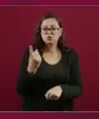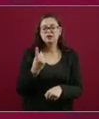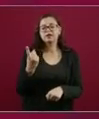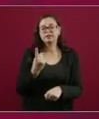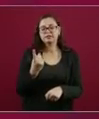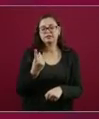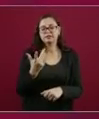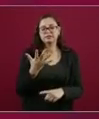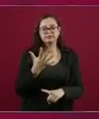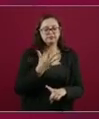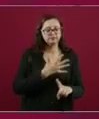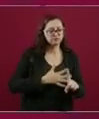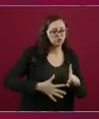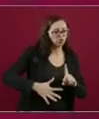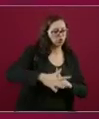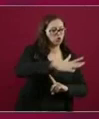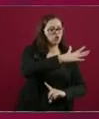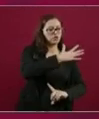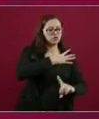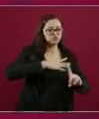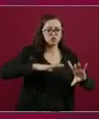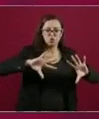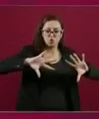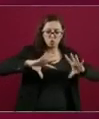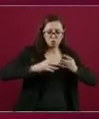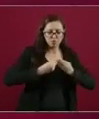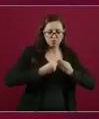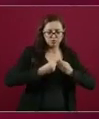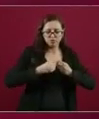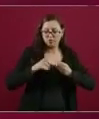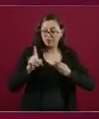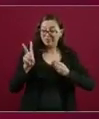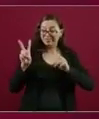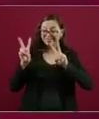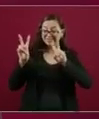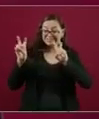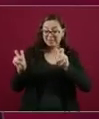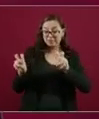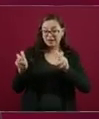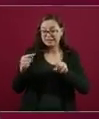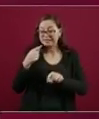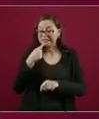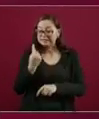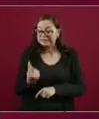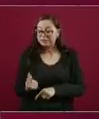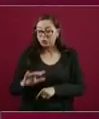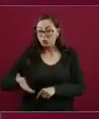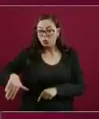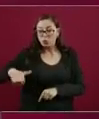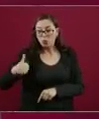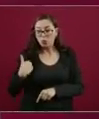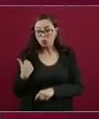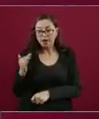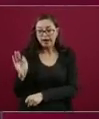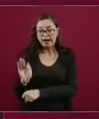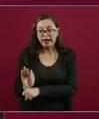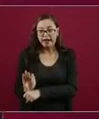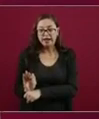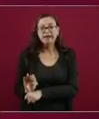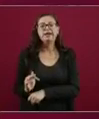lo de las estancias infantiles en un programa en